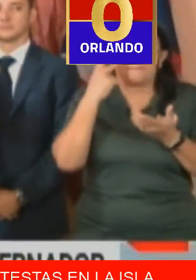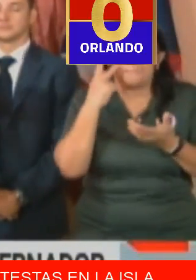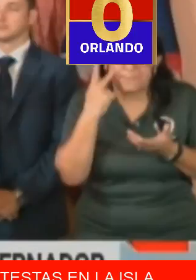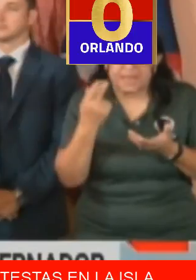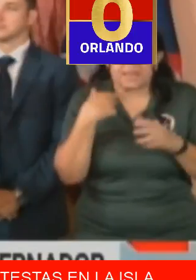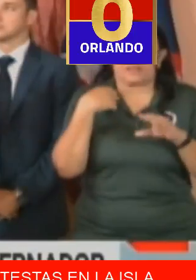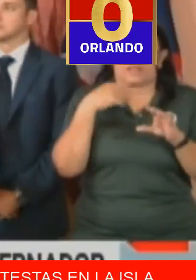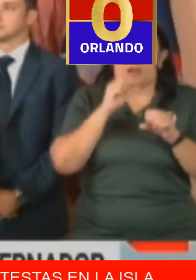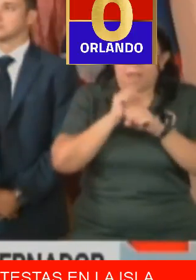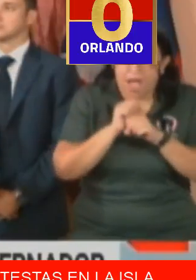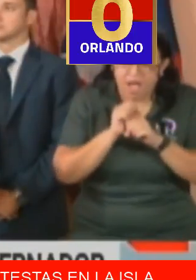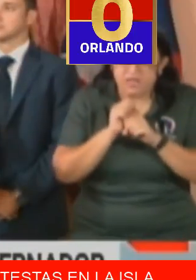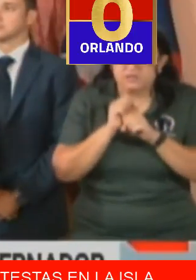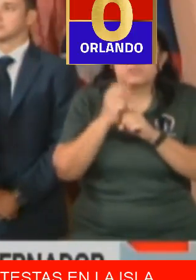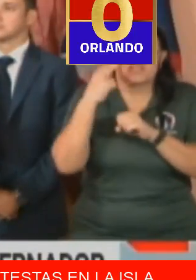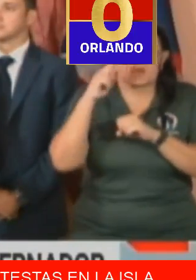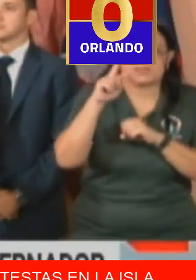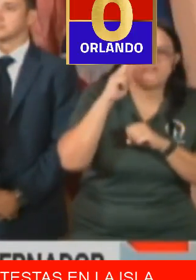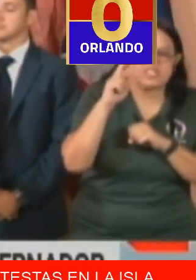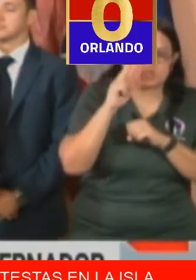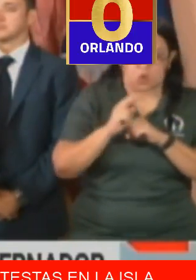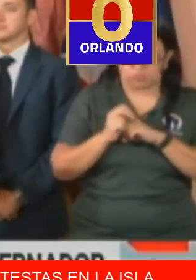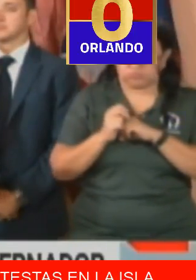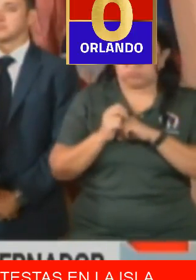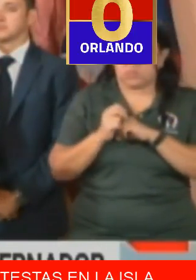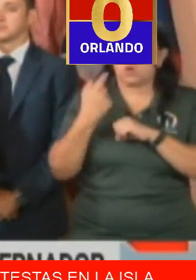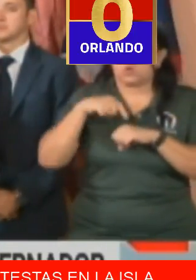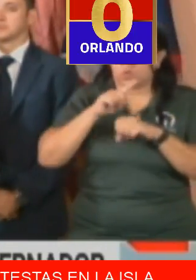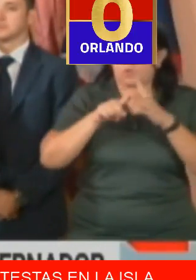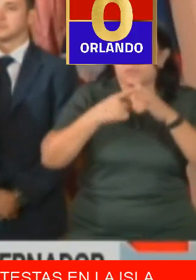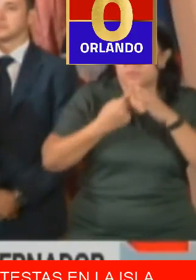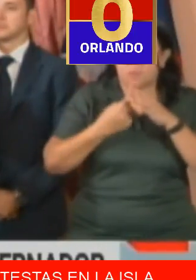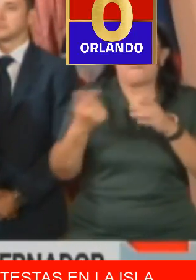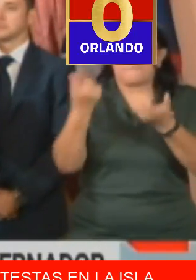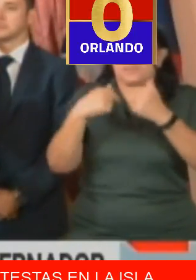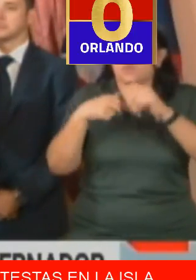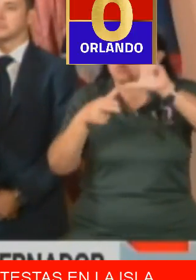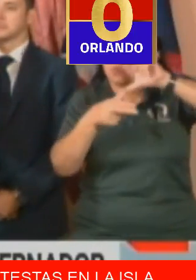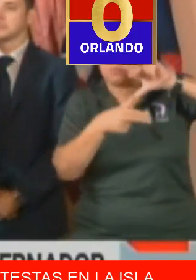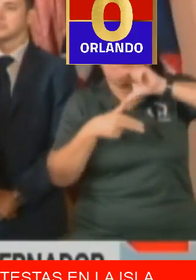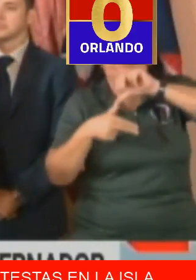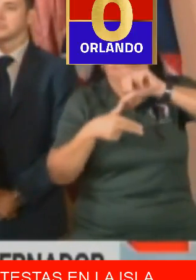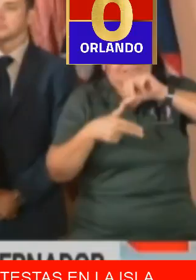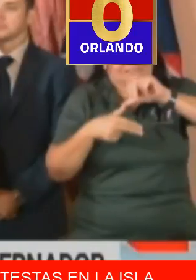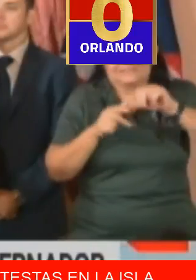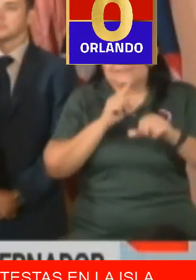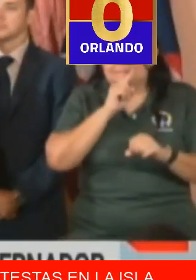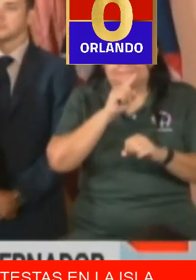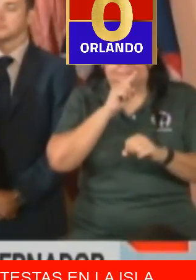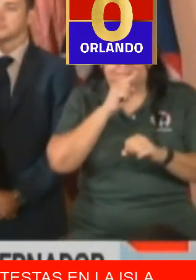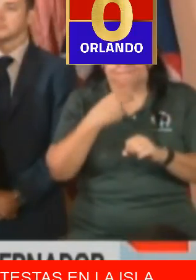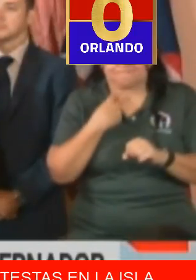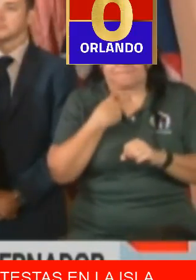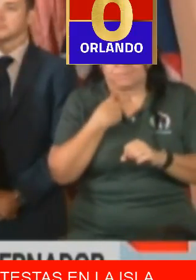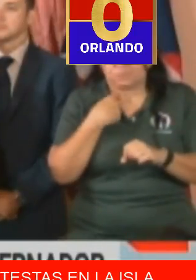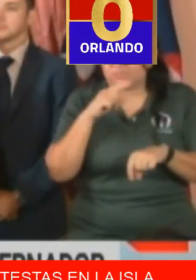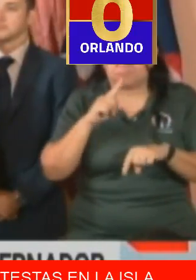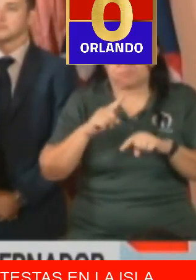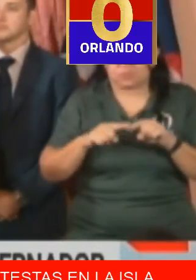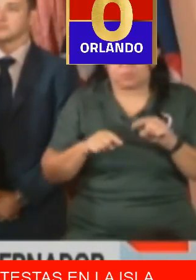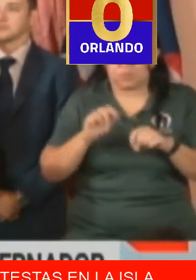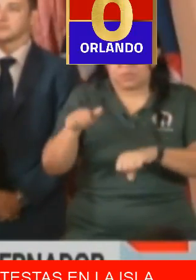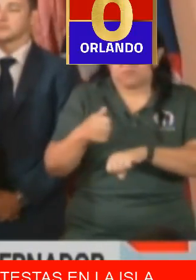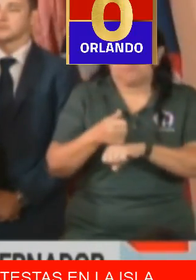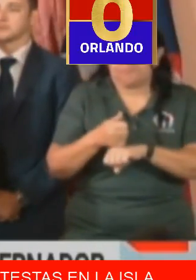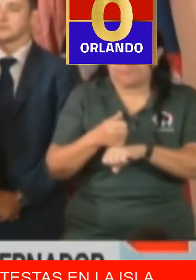visibilidad. Nosotros empezamos nuestra administración con esa medida. Vino el huracán y la verdad es que no la pudimos implementar hasta que pudimos recuperar.